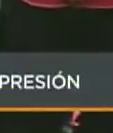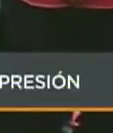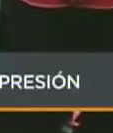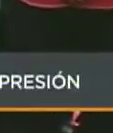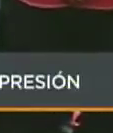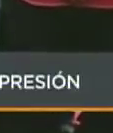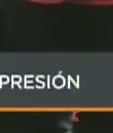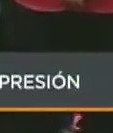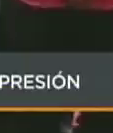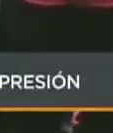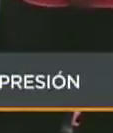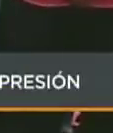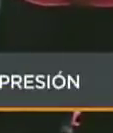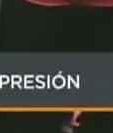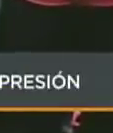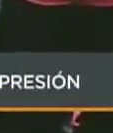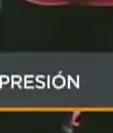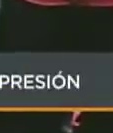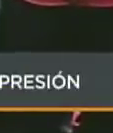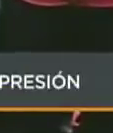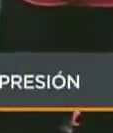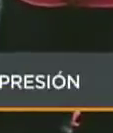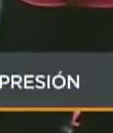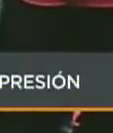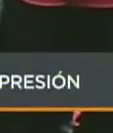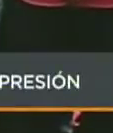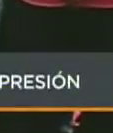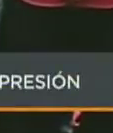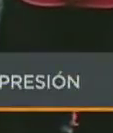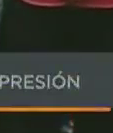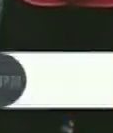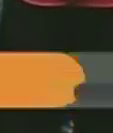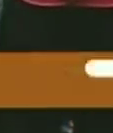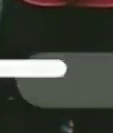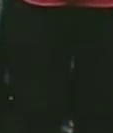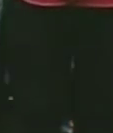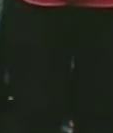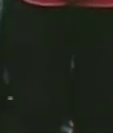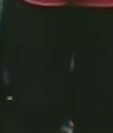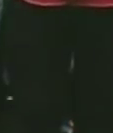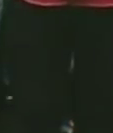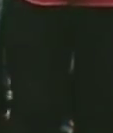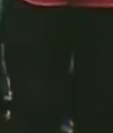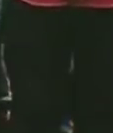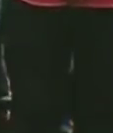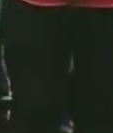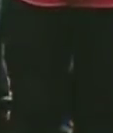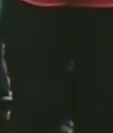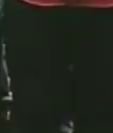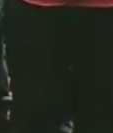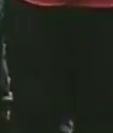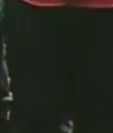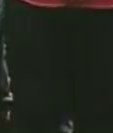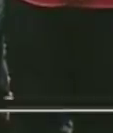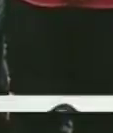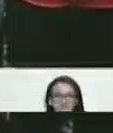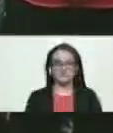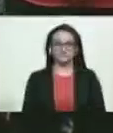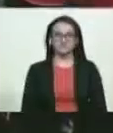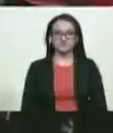voy a echar cuento donde ustedes conocen la historia si en algún lugar se sabe que la